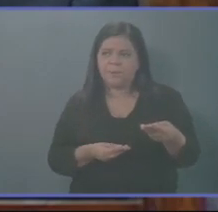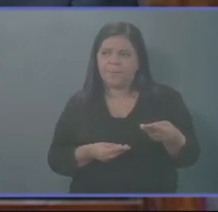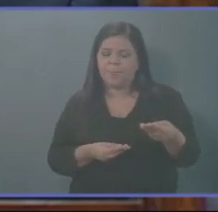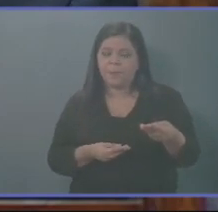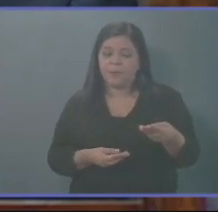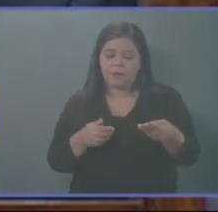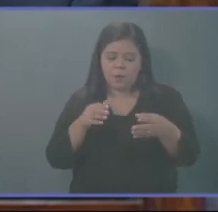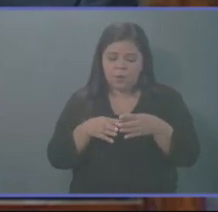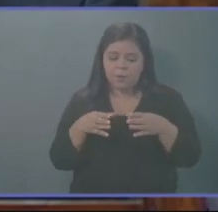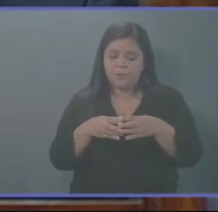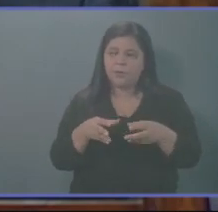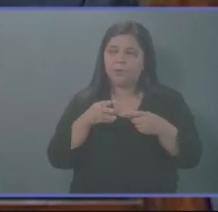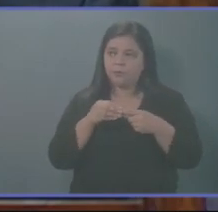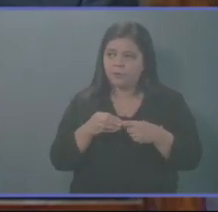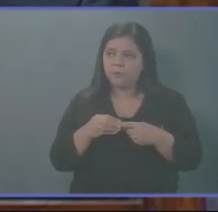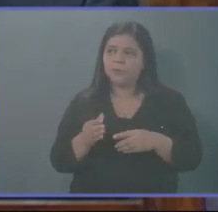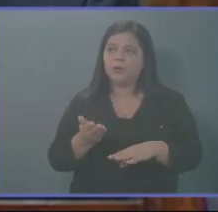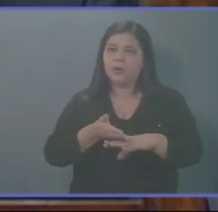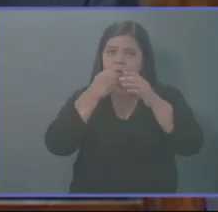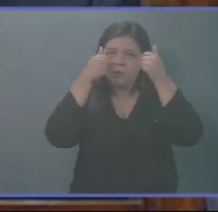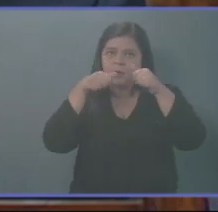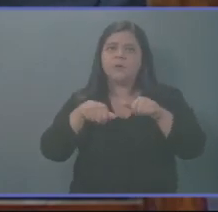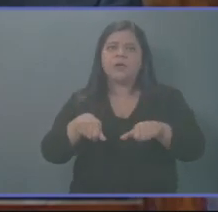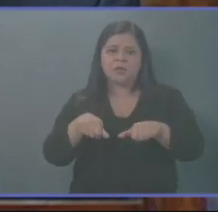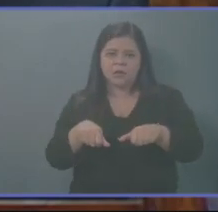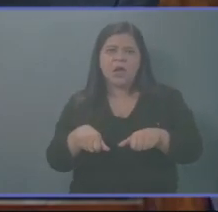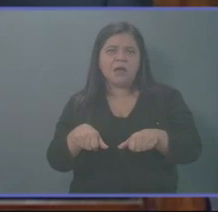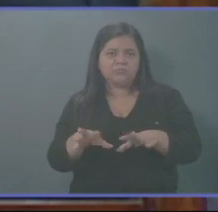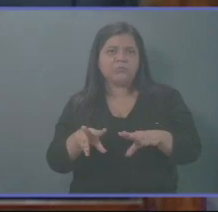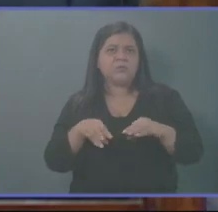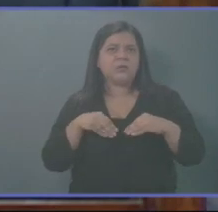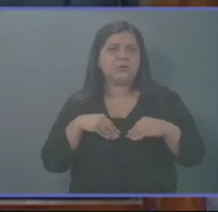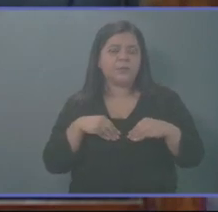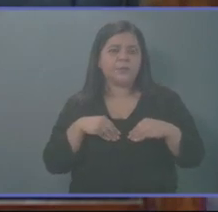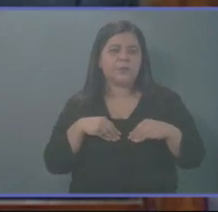que esta Comisión Especial acordó como pertinentes.